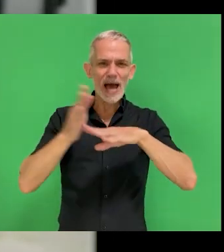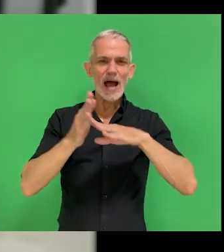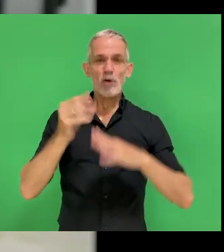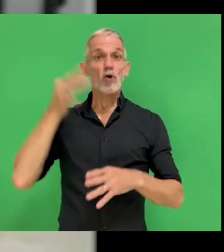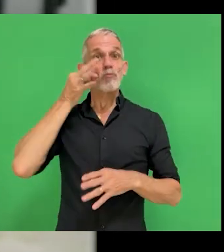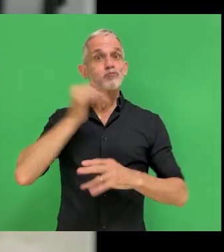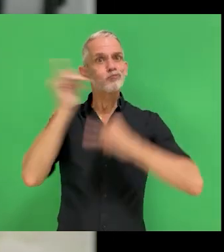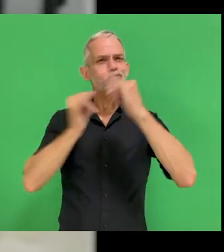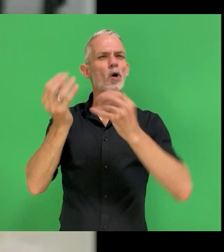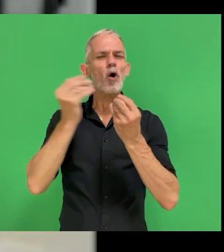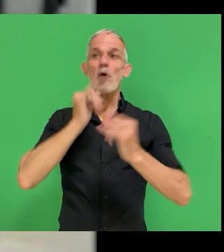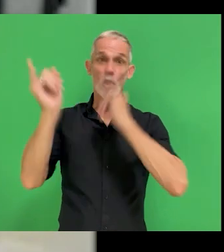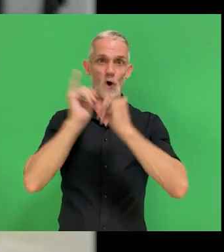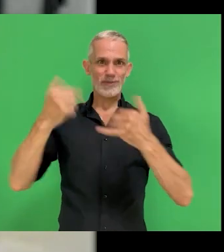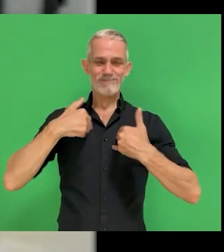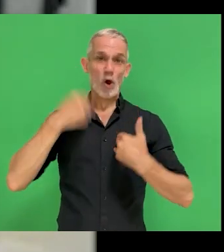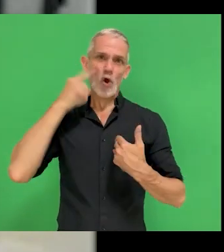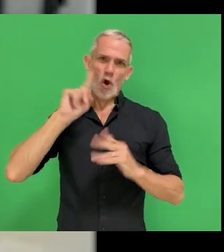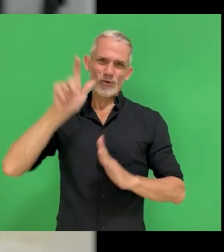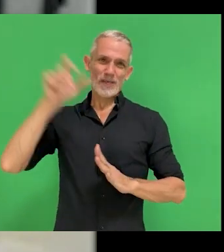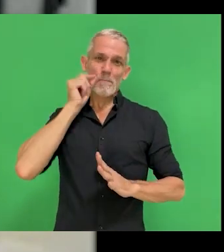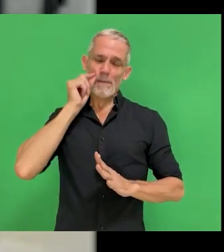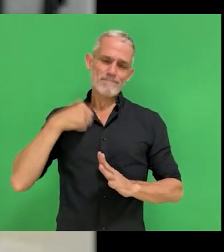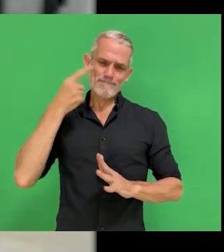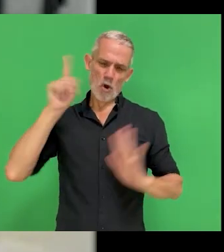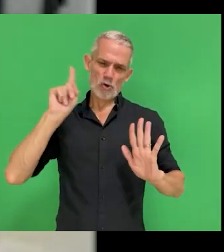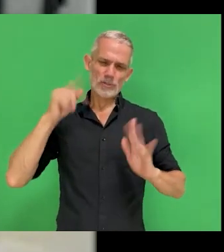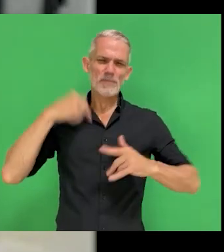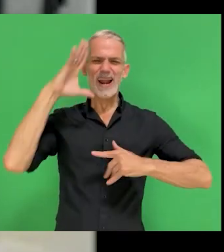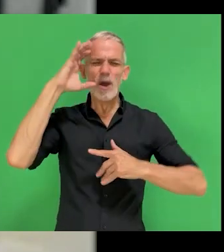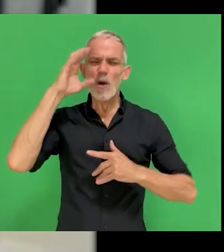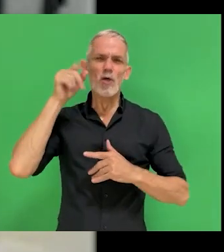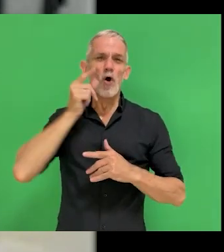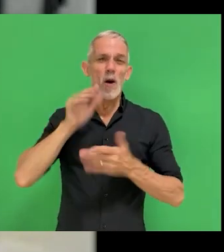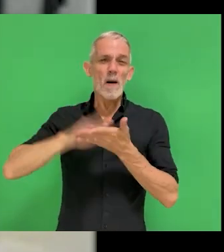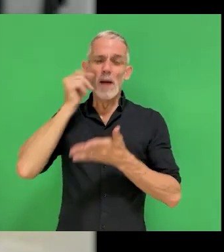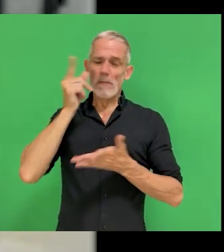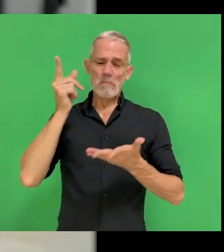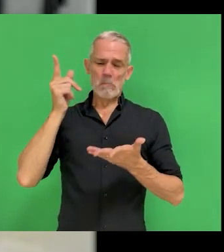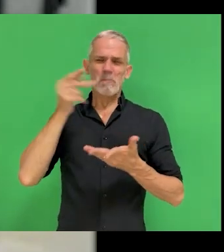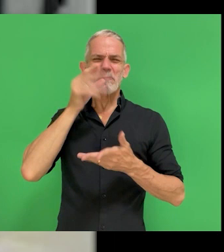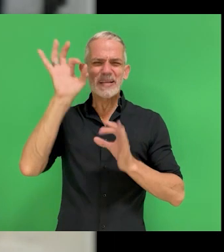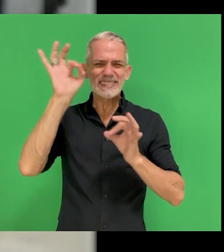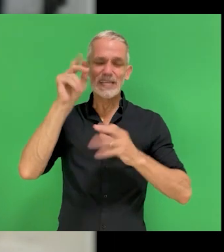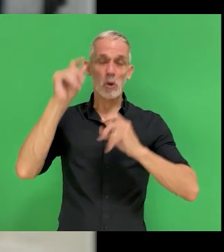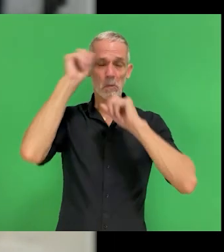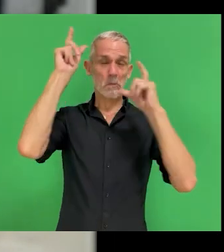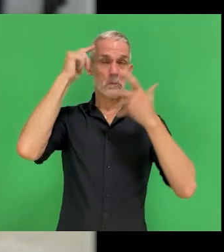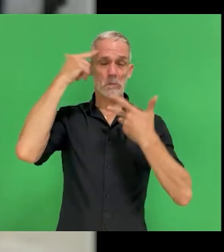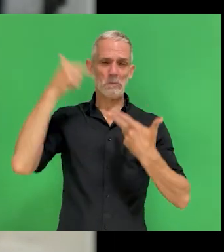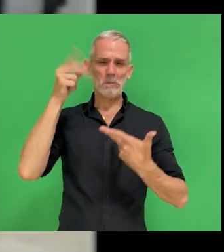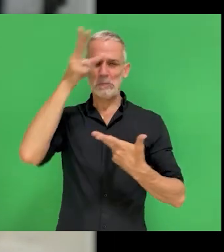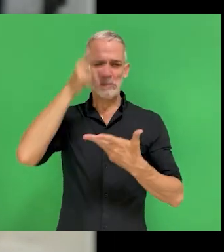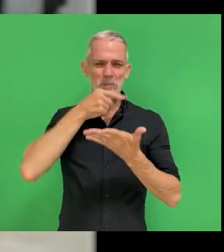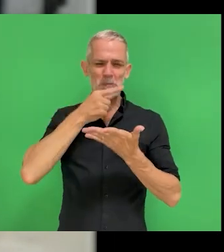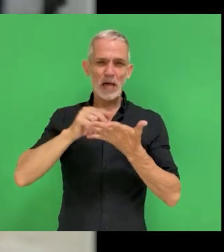mi testimonio contándoles que yo no lo conocía a mi papá. No tengo ningún recuerdo de él, ninguna imagen,